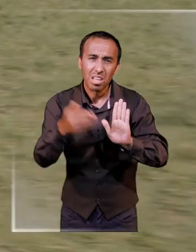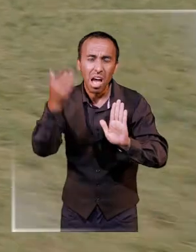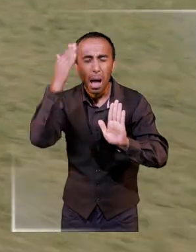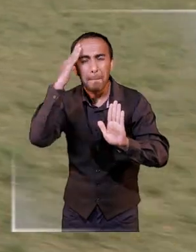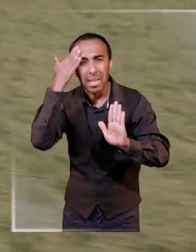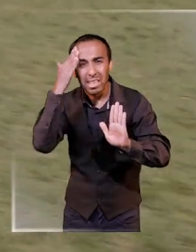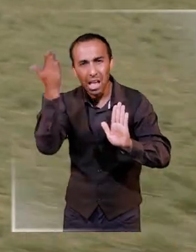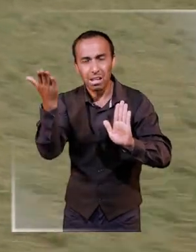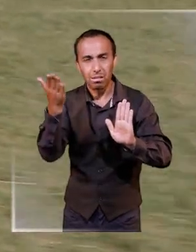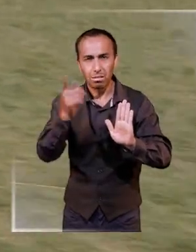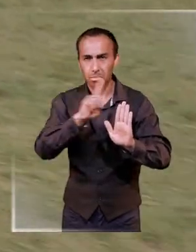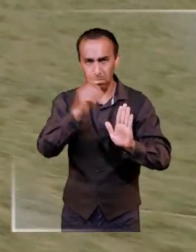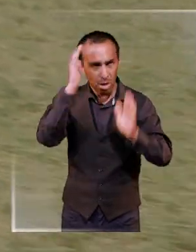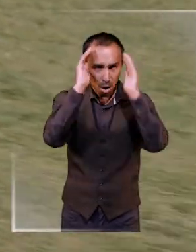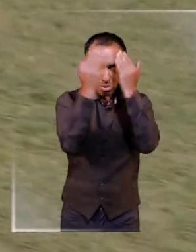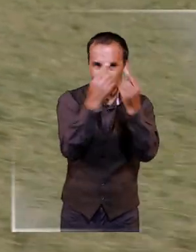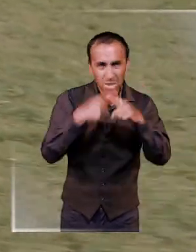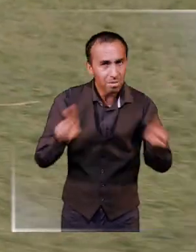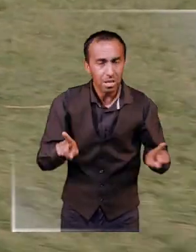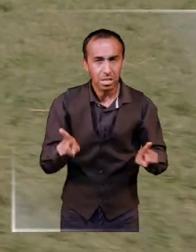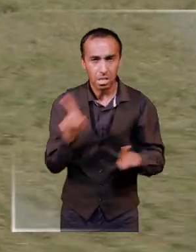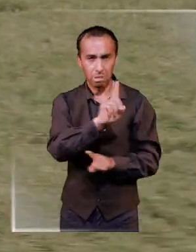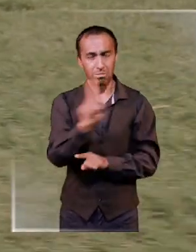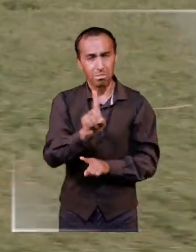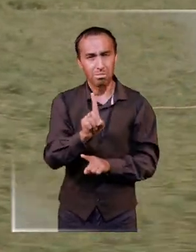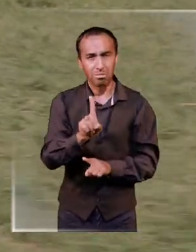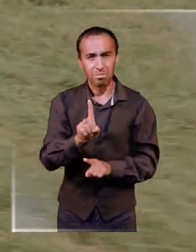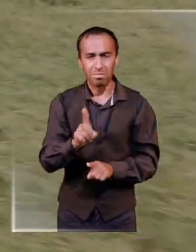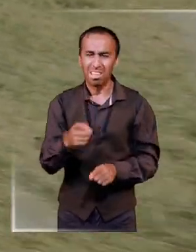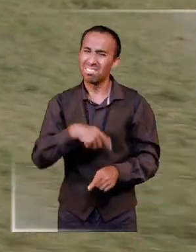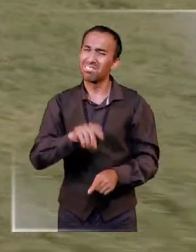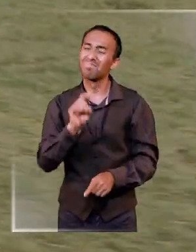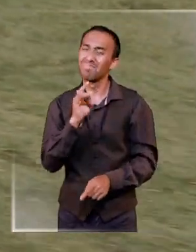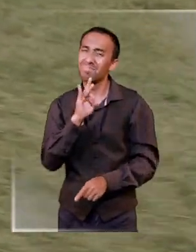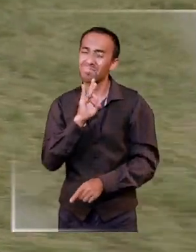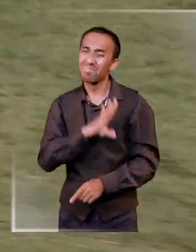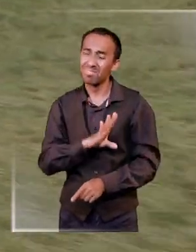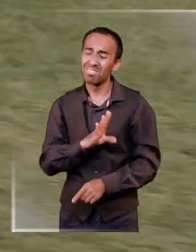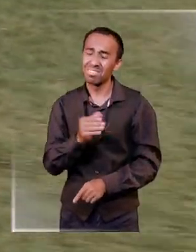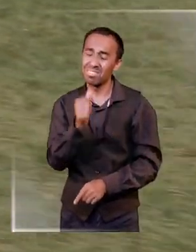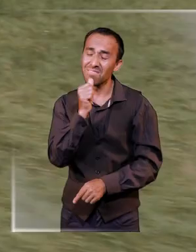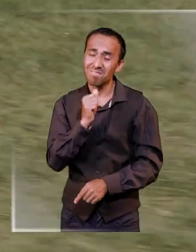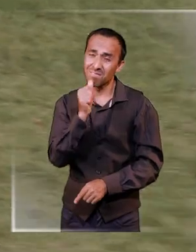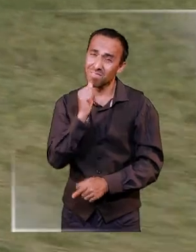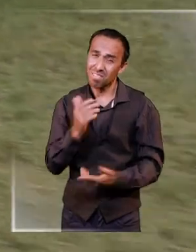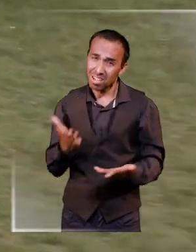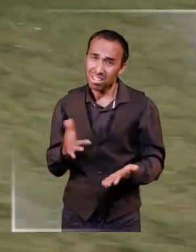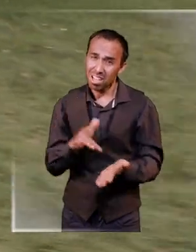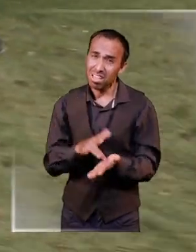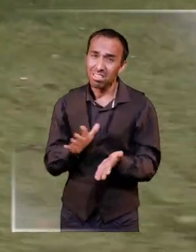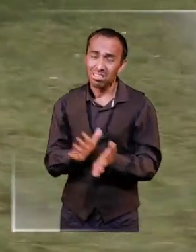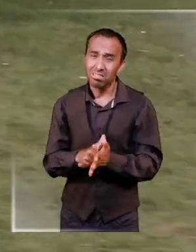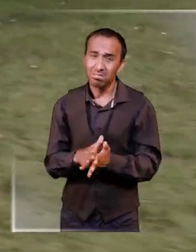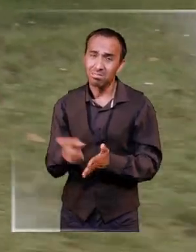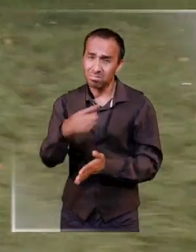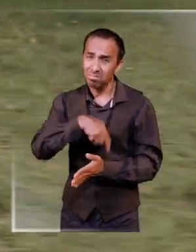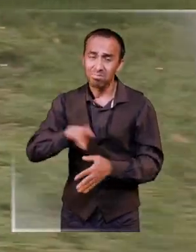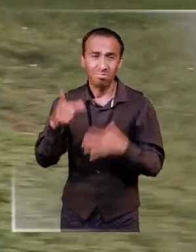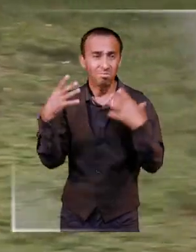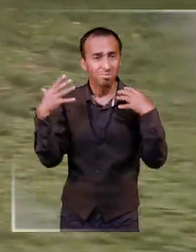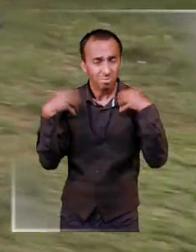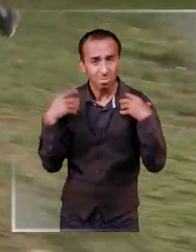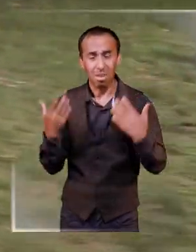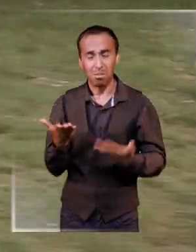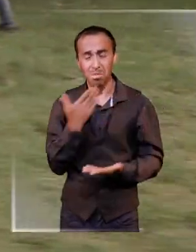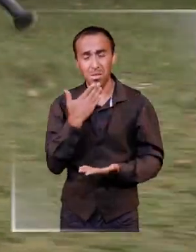el autismo no es una enfermedad, el autismo es una condición. Entonces, no, ahí como país estamos en la edad media. Nosotros somos responsables